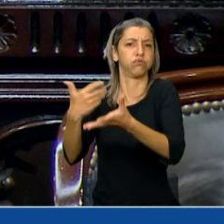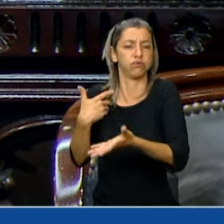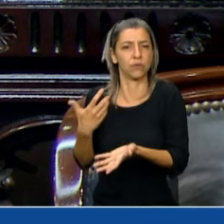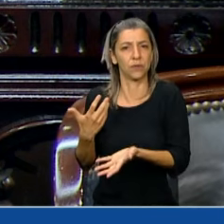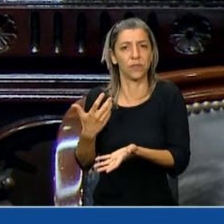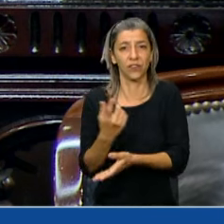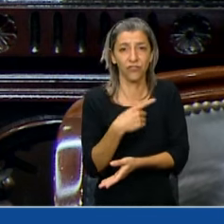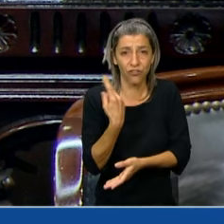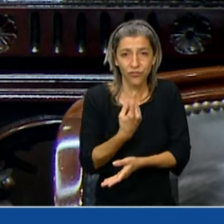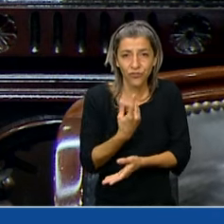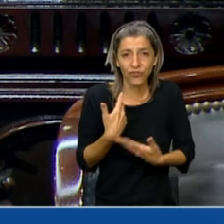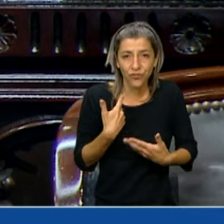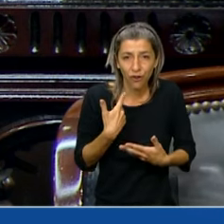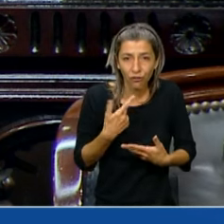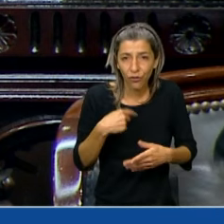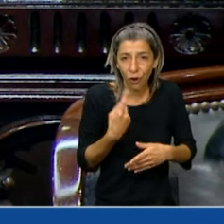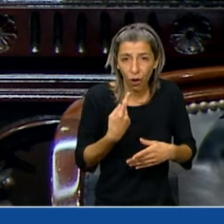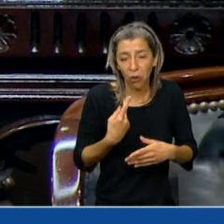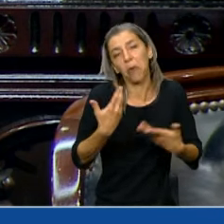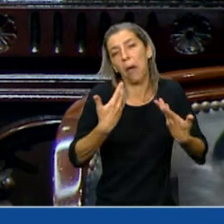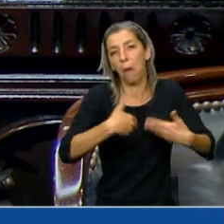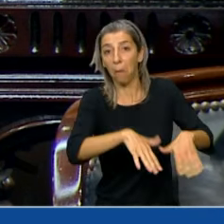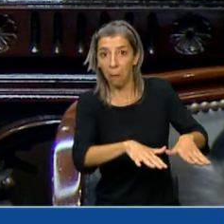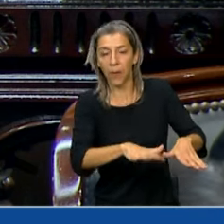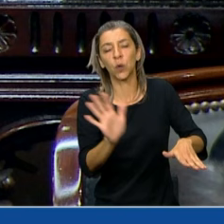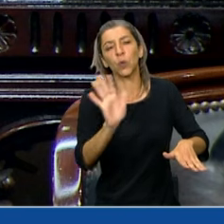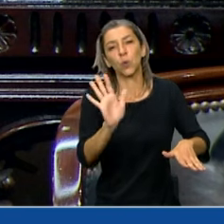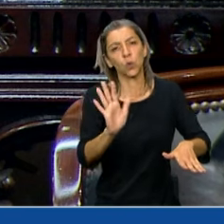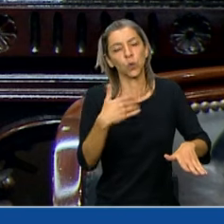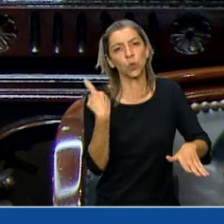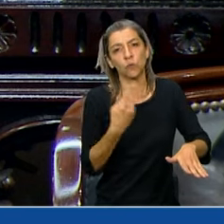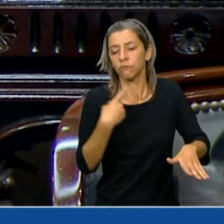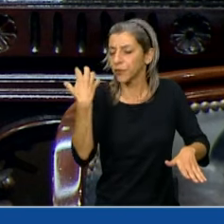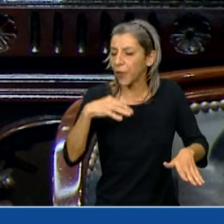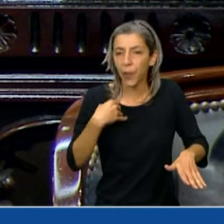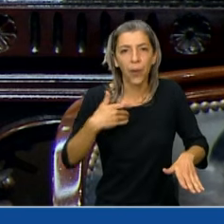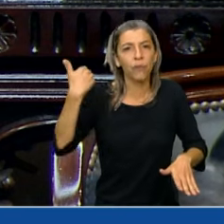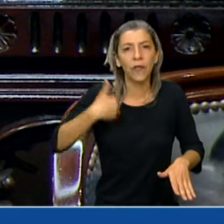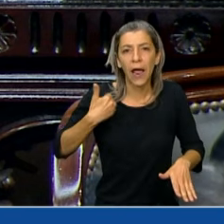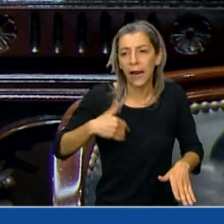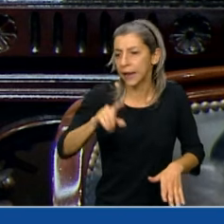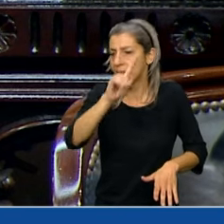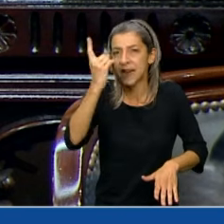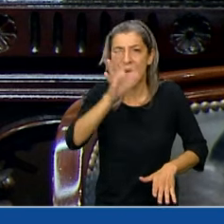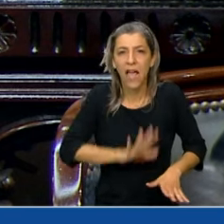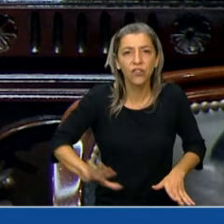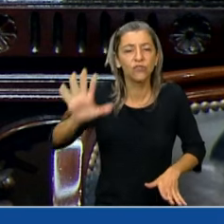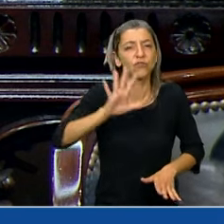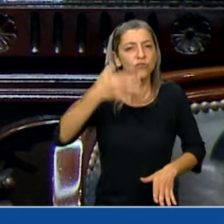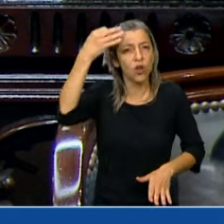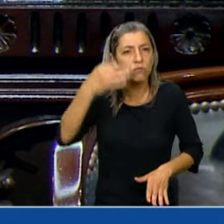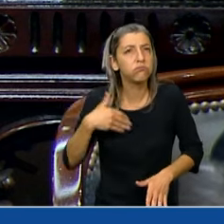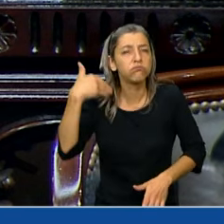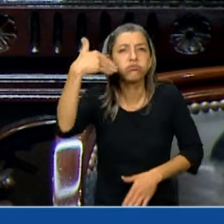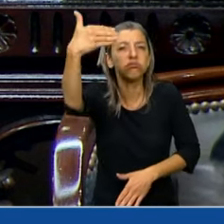partido para para ser una nación próspera necesitamos una política científica coherente